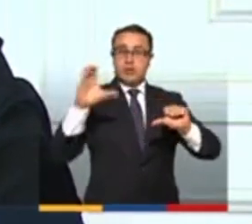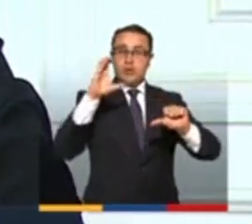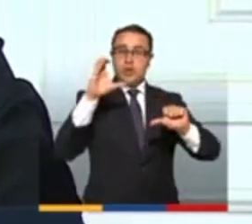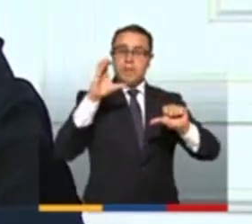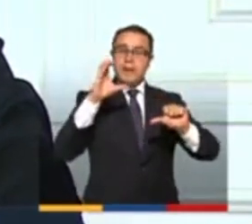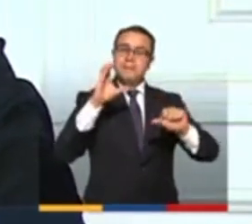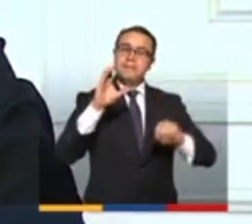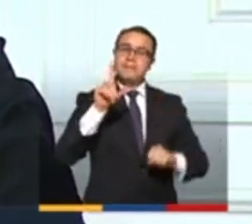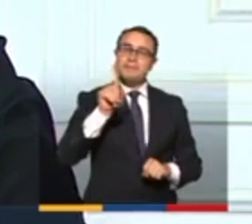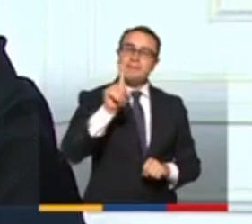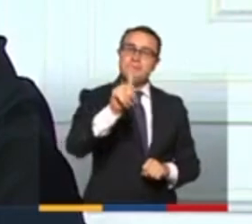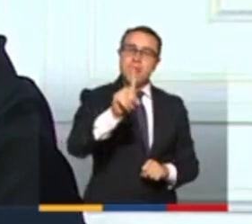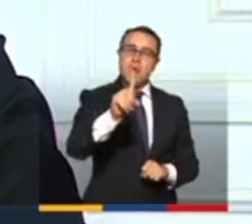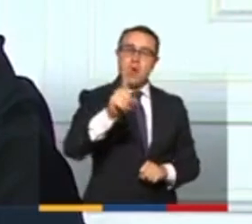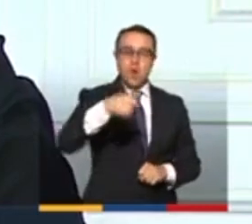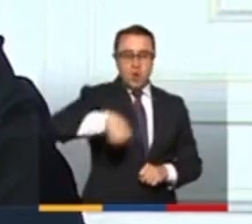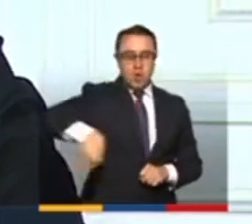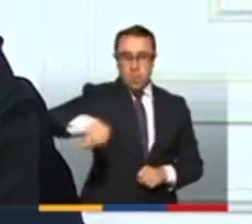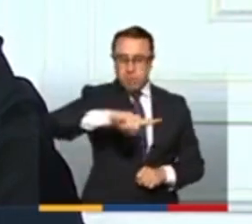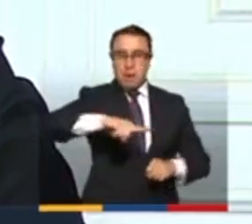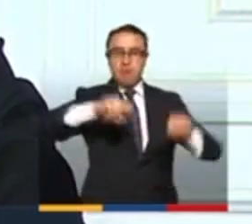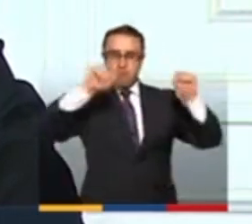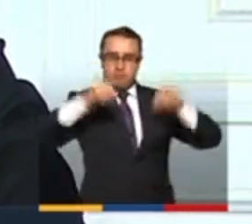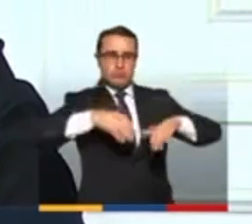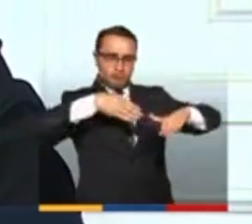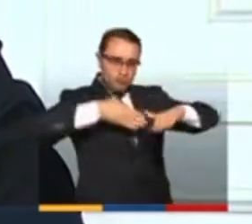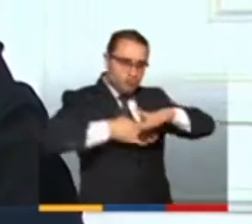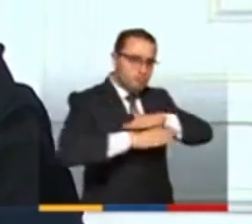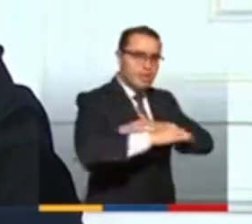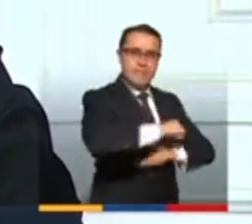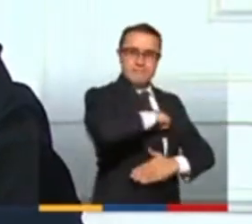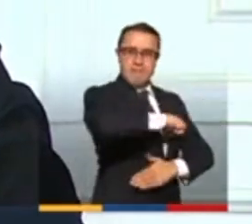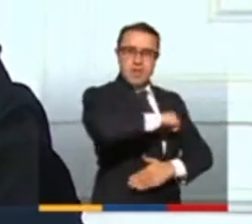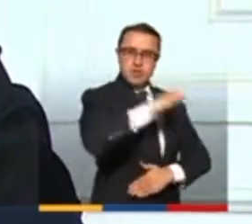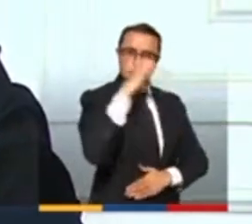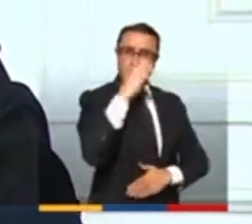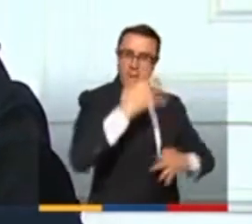pero no permite acceder a los derechos en Colombia.